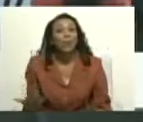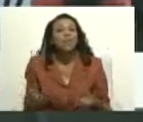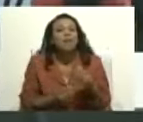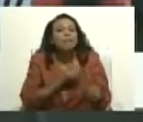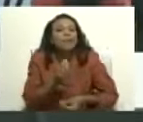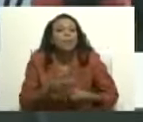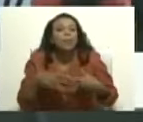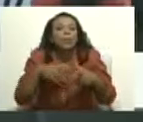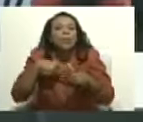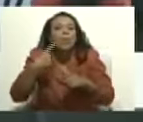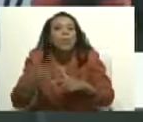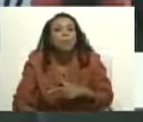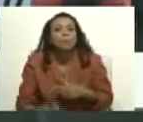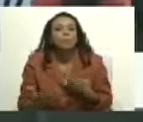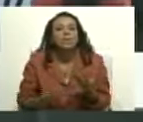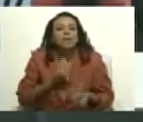hacemos?